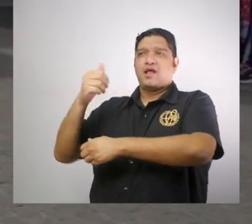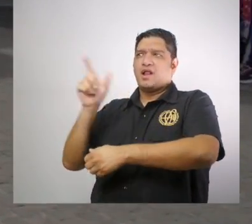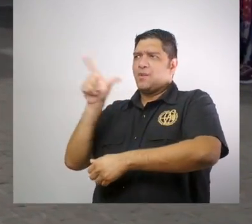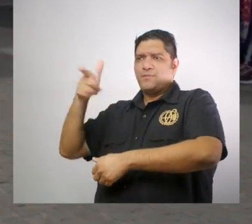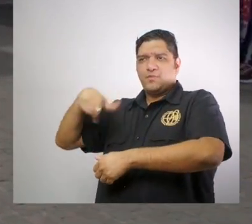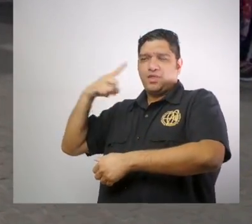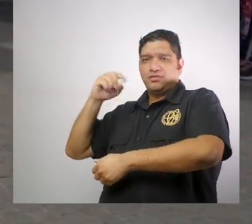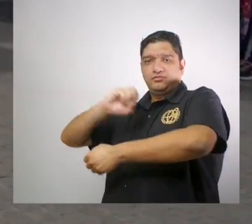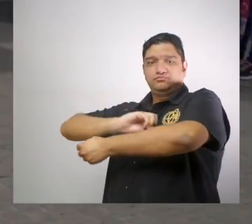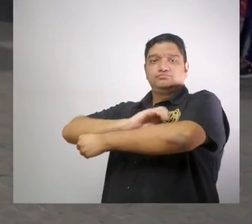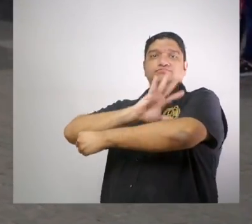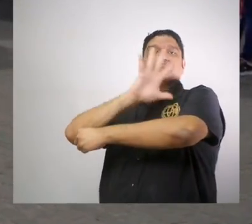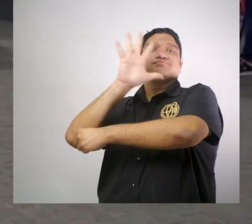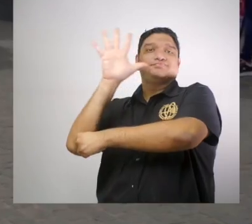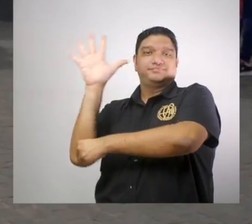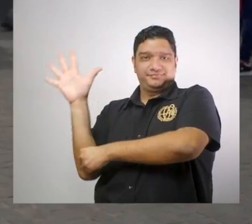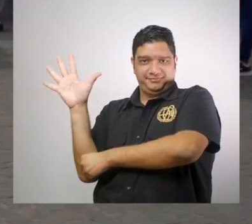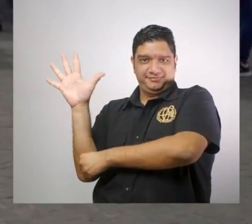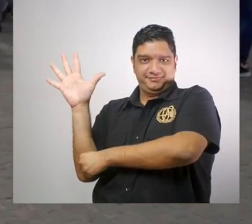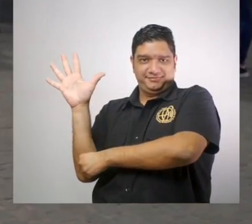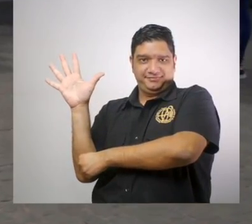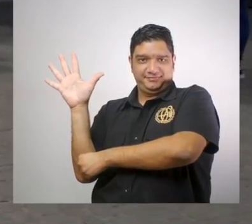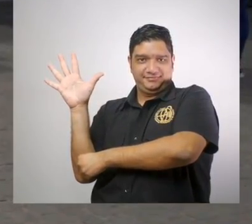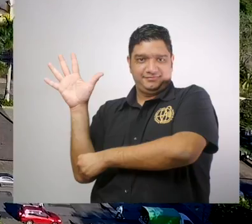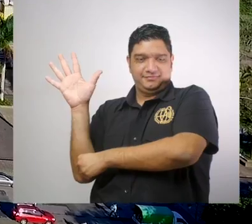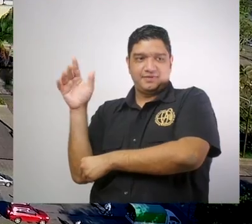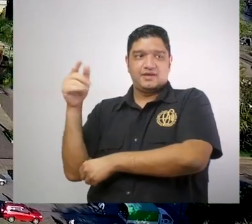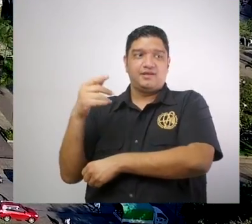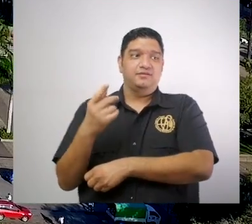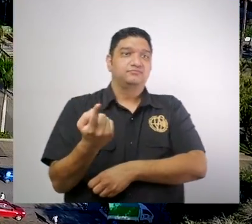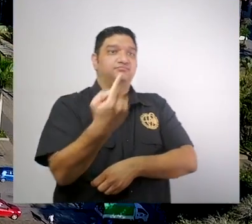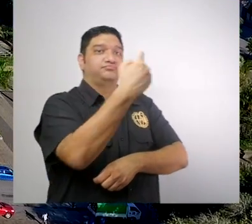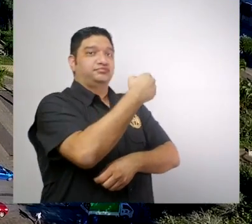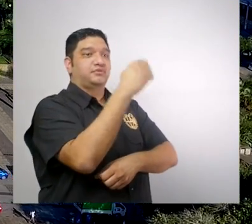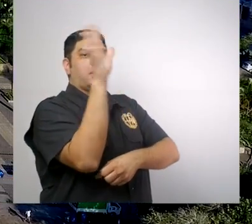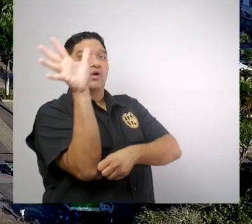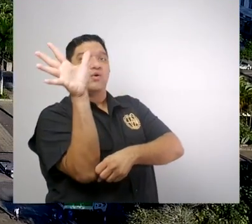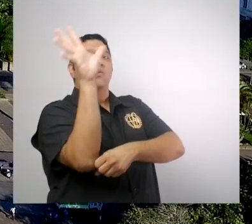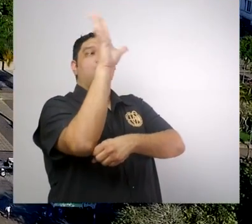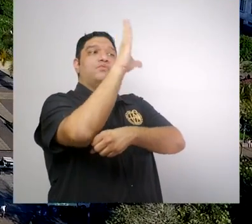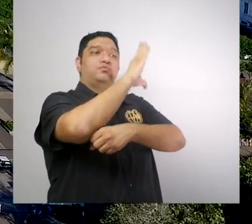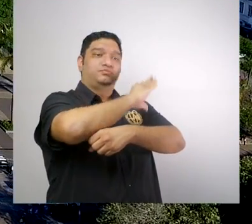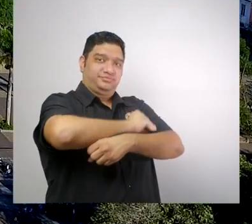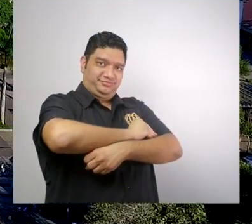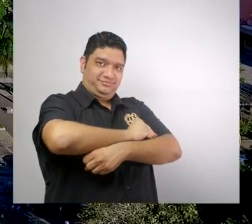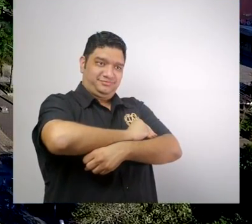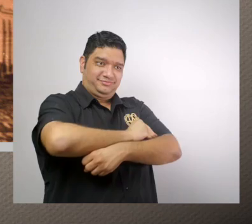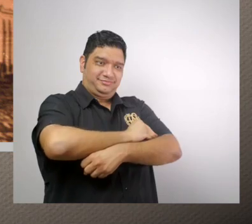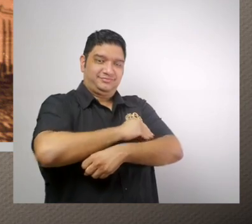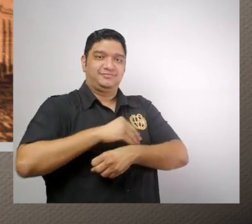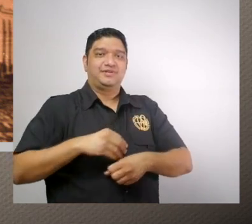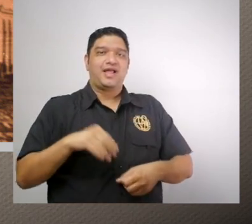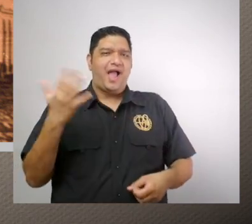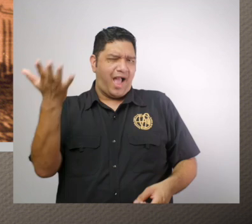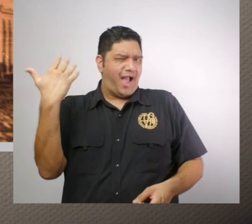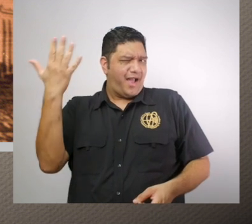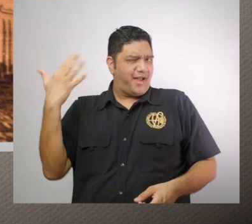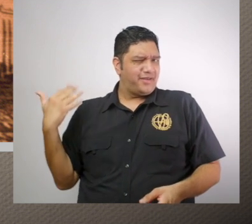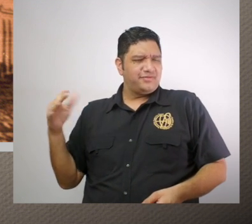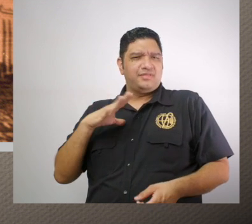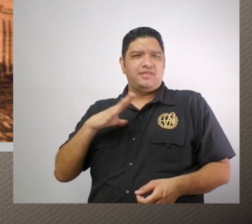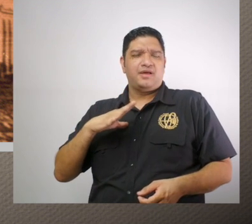el oriente. En el poniente, donde hoy es el Parque Centenario, el